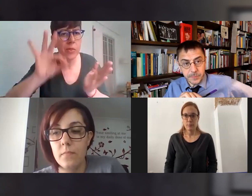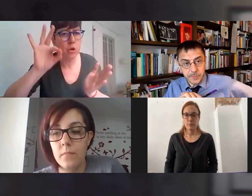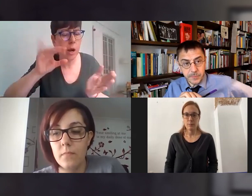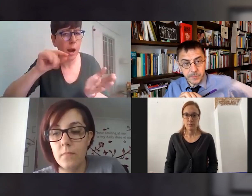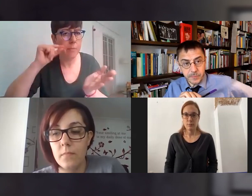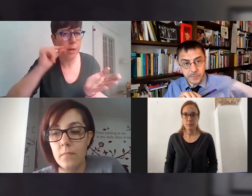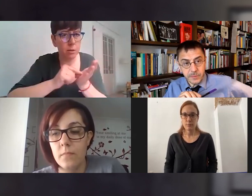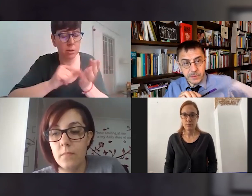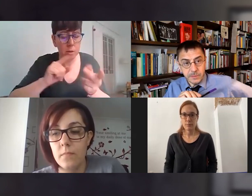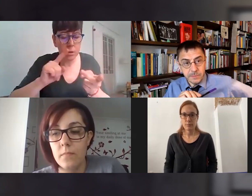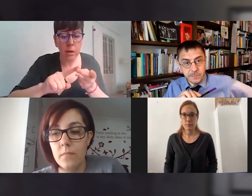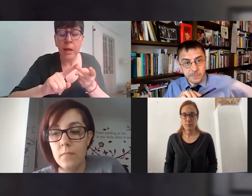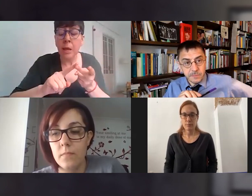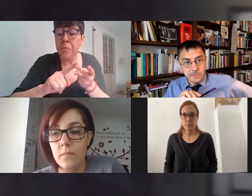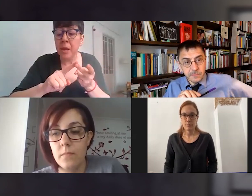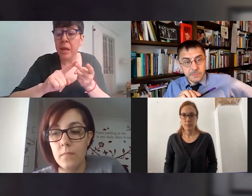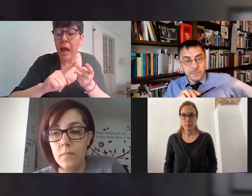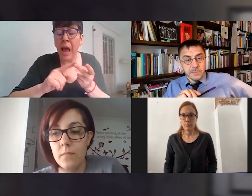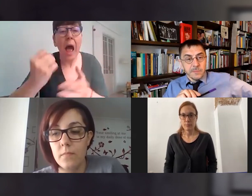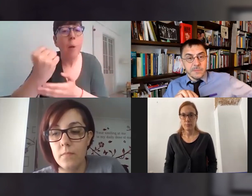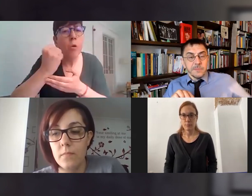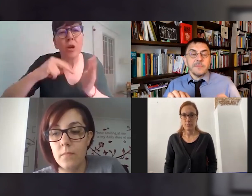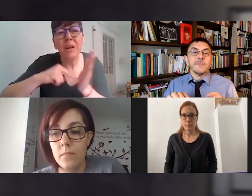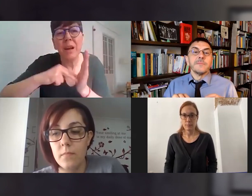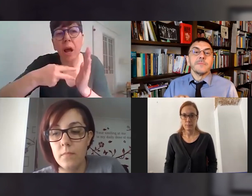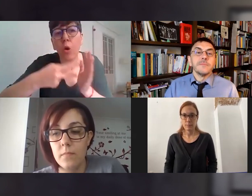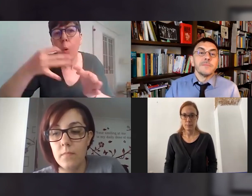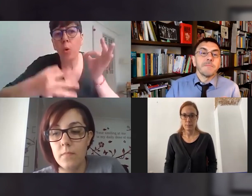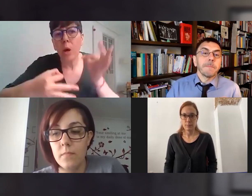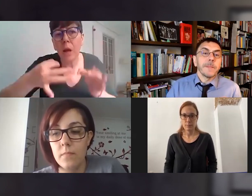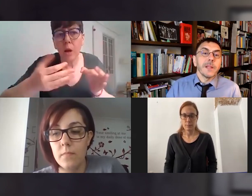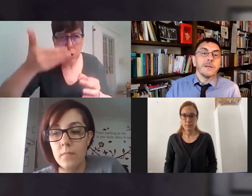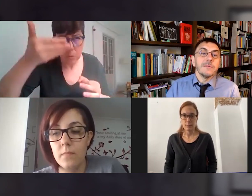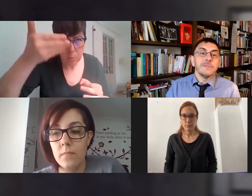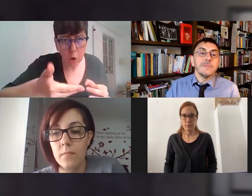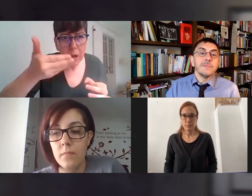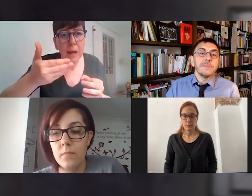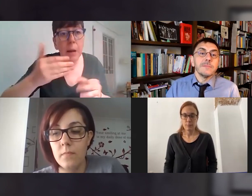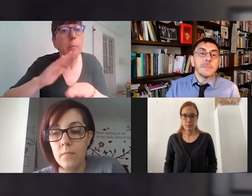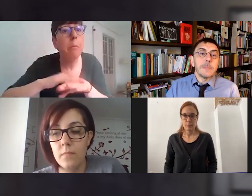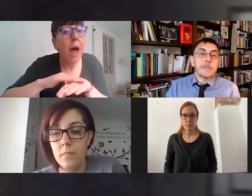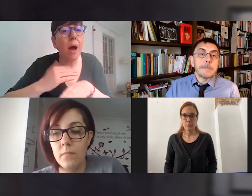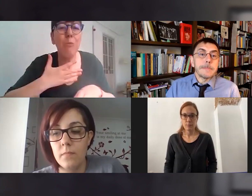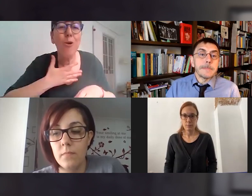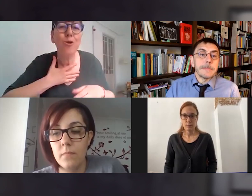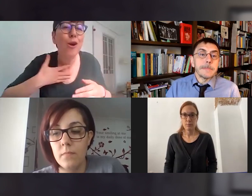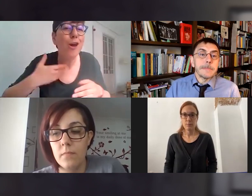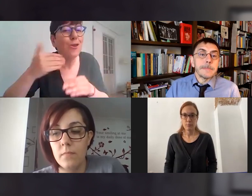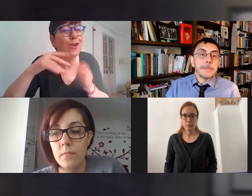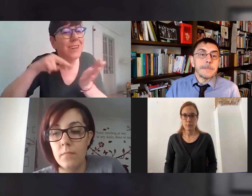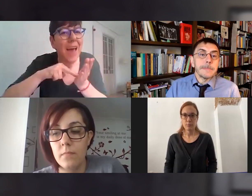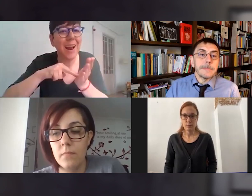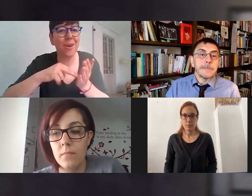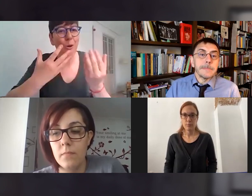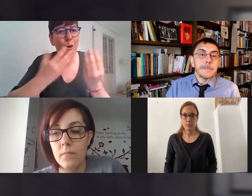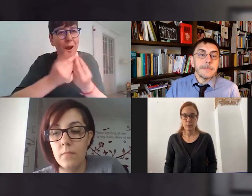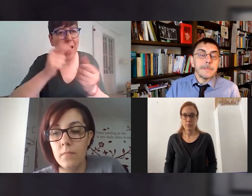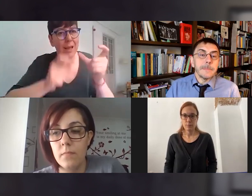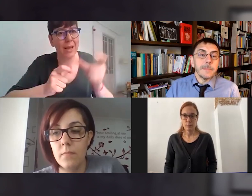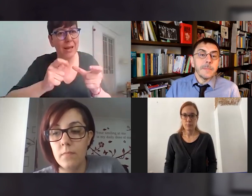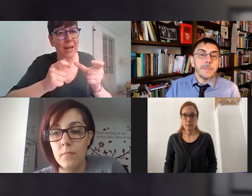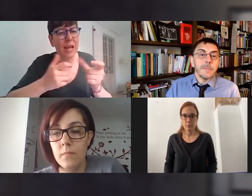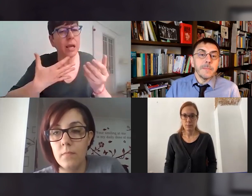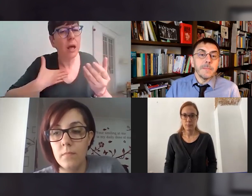salgan titulares como este, la decisión sea rápida de dar una respuesta y de desmentirla. Es muy importante también el